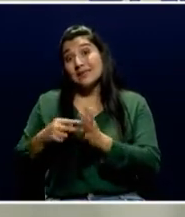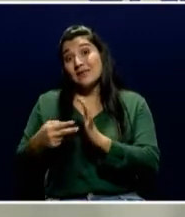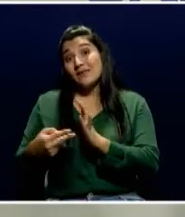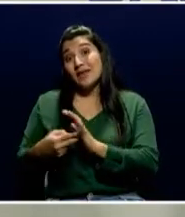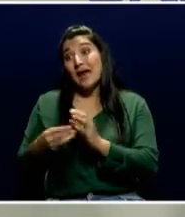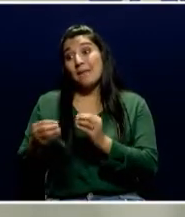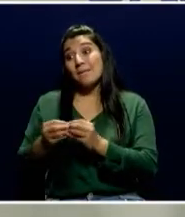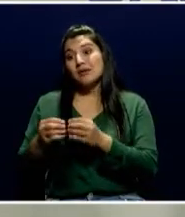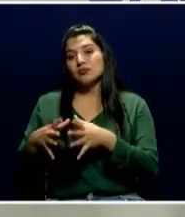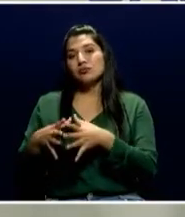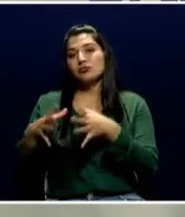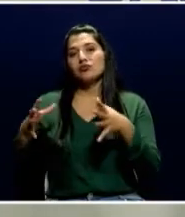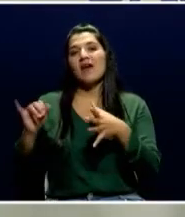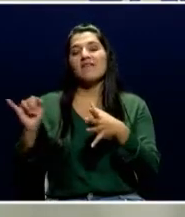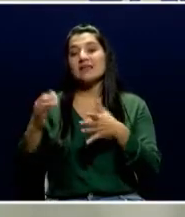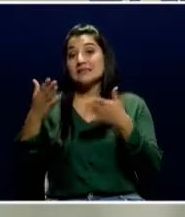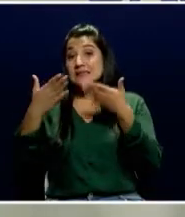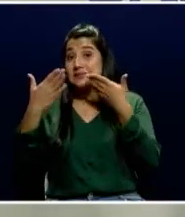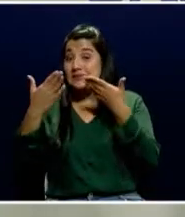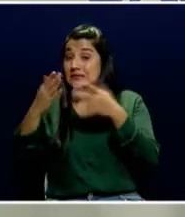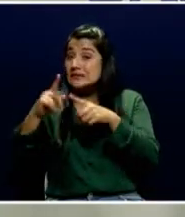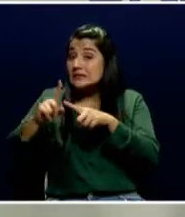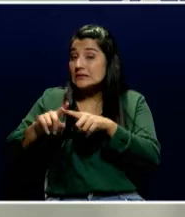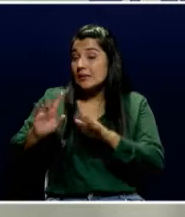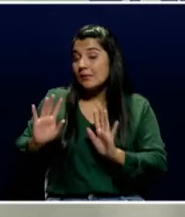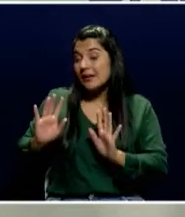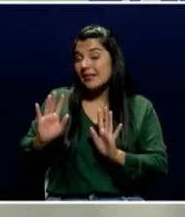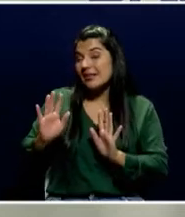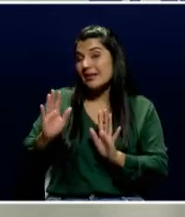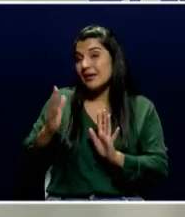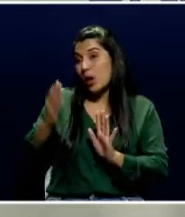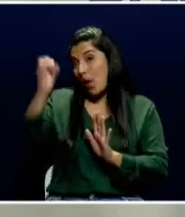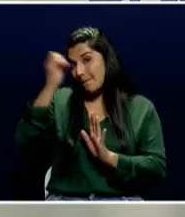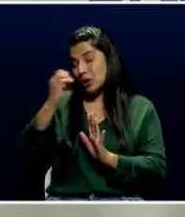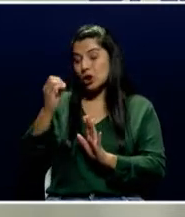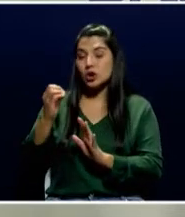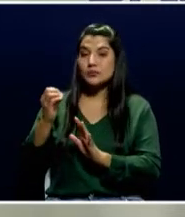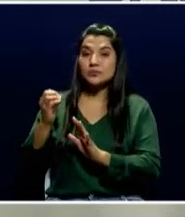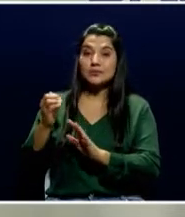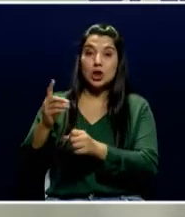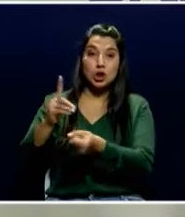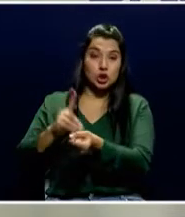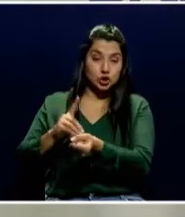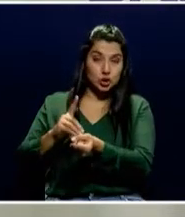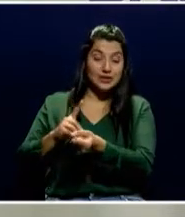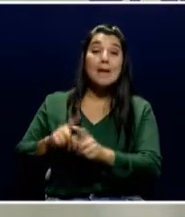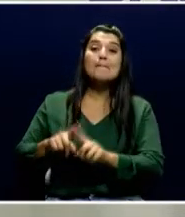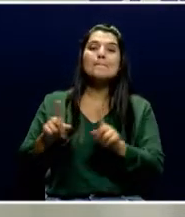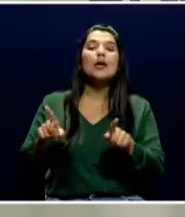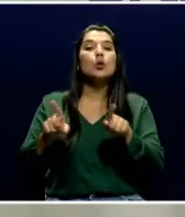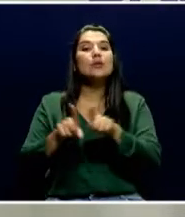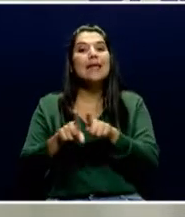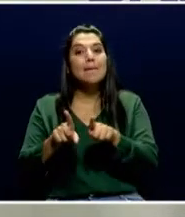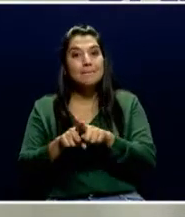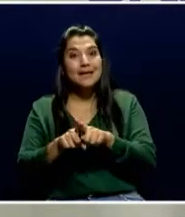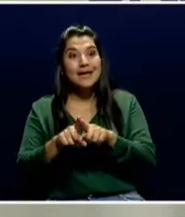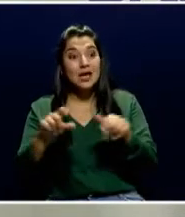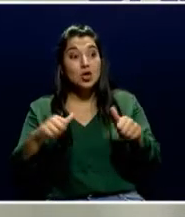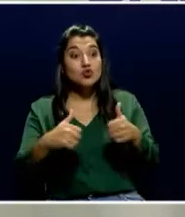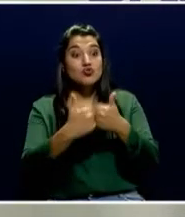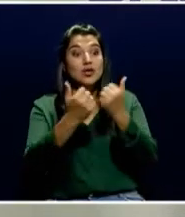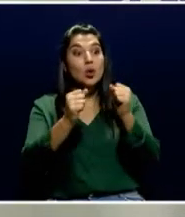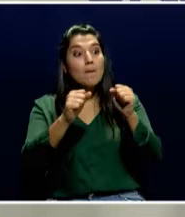infecciones respiratorias, eso lo tendrán que decir los especialistas en salud, pero también nos plantea el reto de trabajar en las zonas propensas